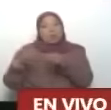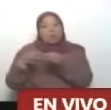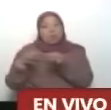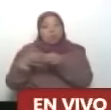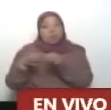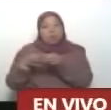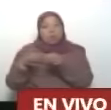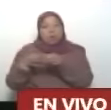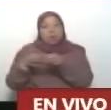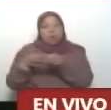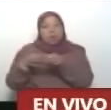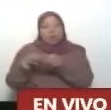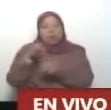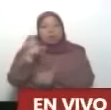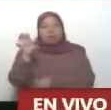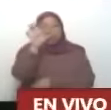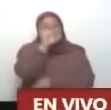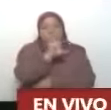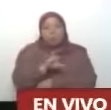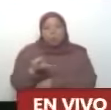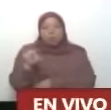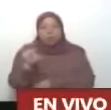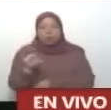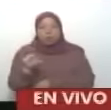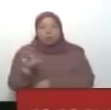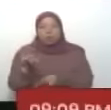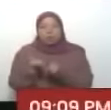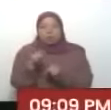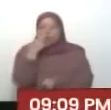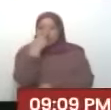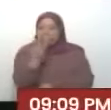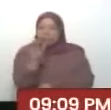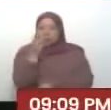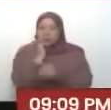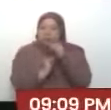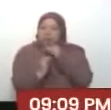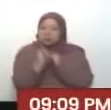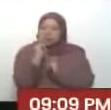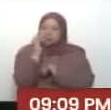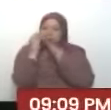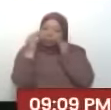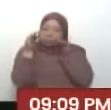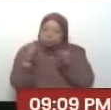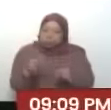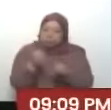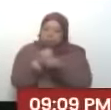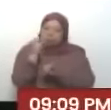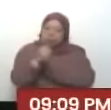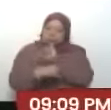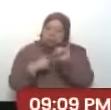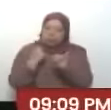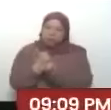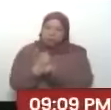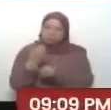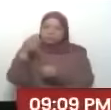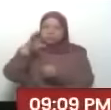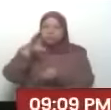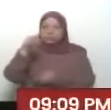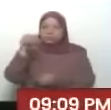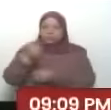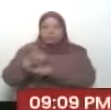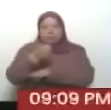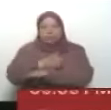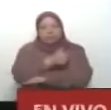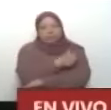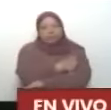de los países del mundo como veedores internacionales. garantes internacionales, centro de votación por